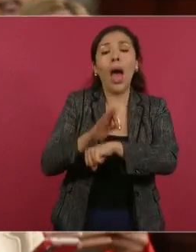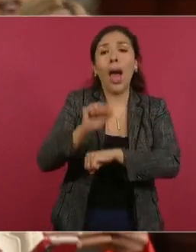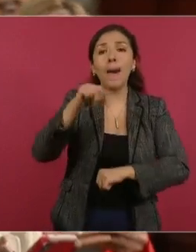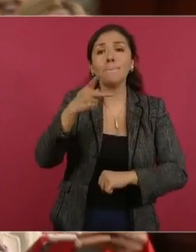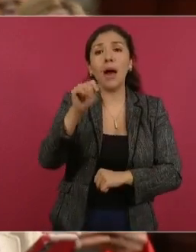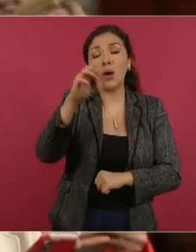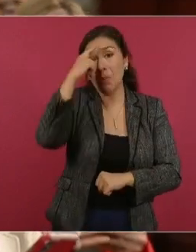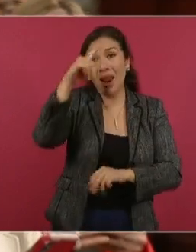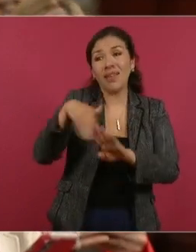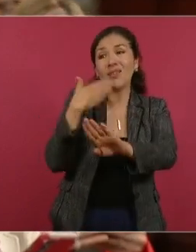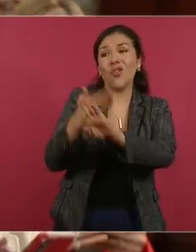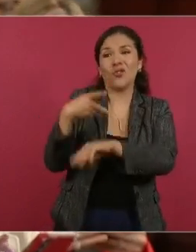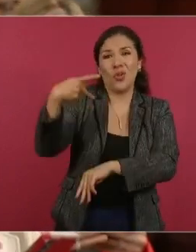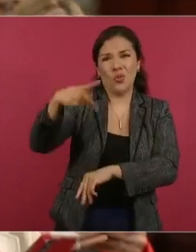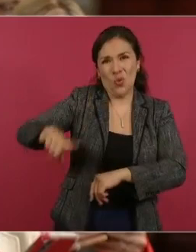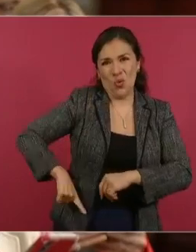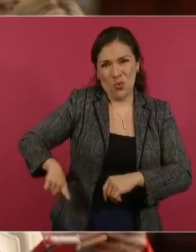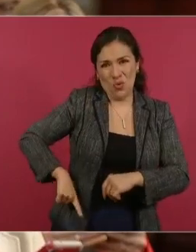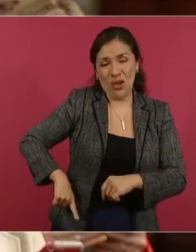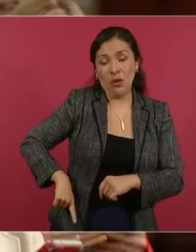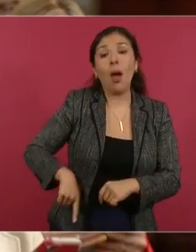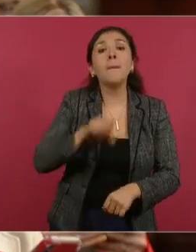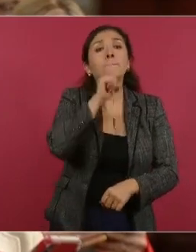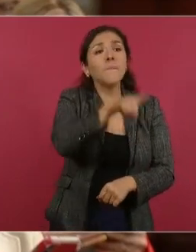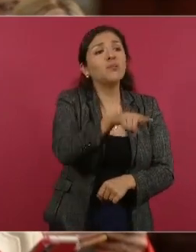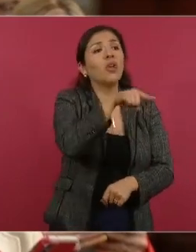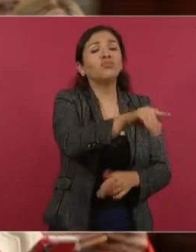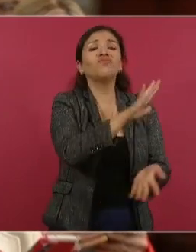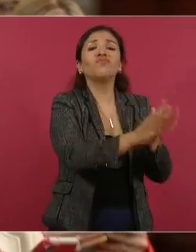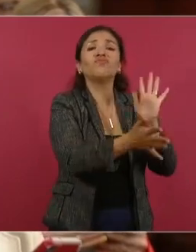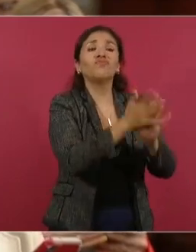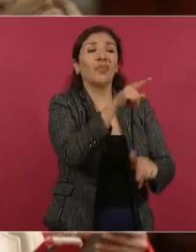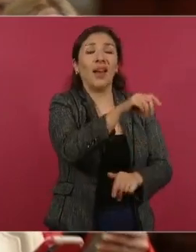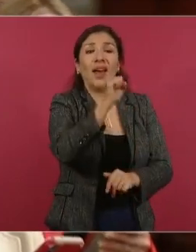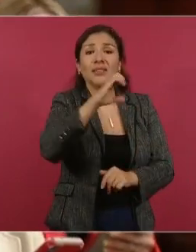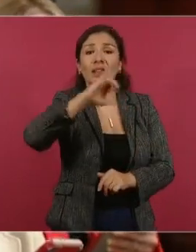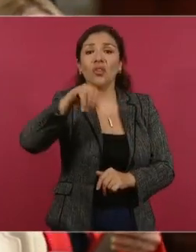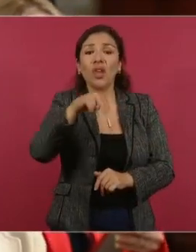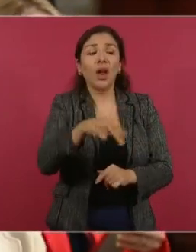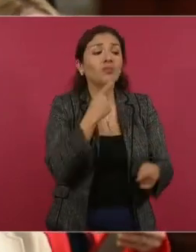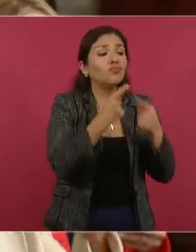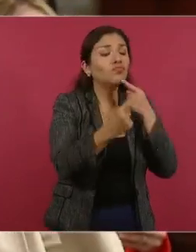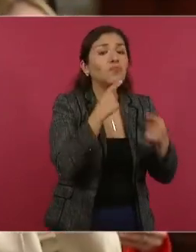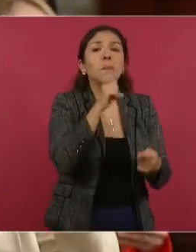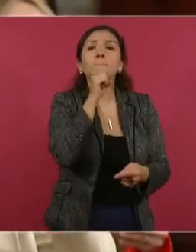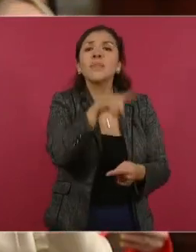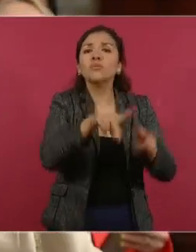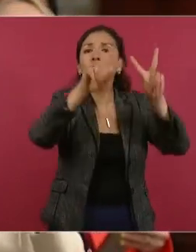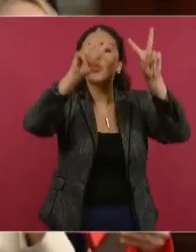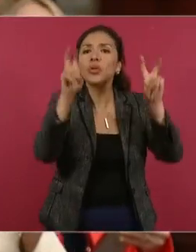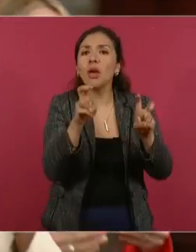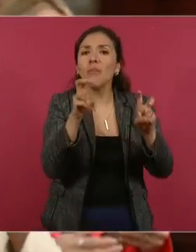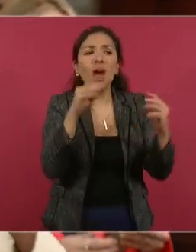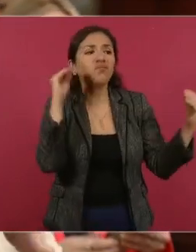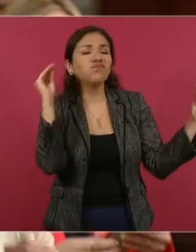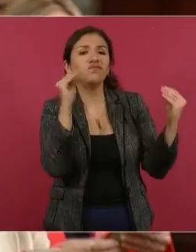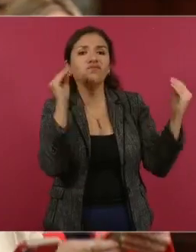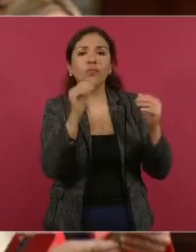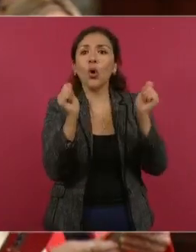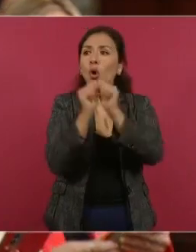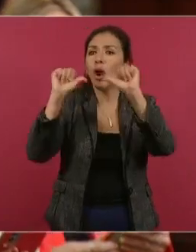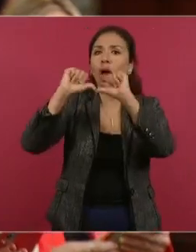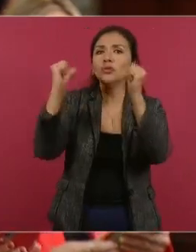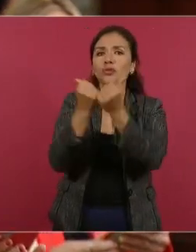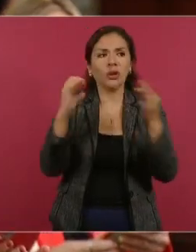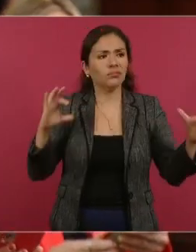contra su gobierno y al mismo tiempo está resolviendo en la Suprema Corte de Justicia de la Nación esos mismos temas que litiga esta asociación